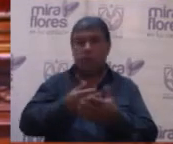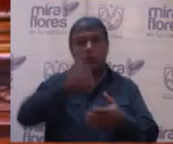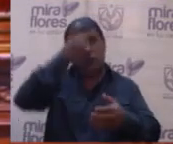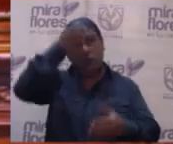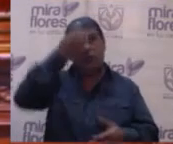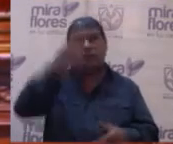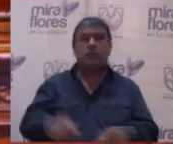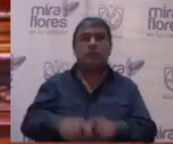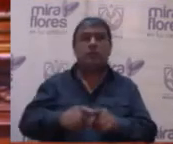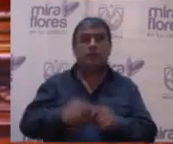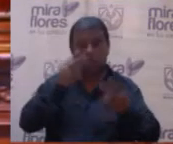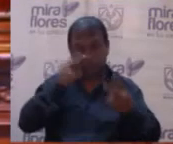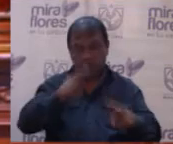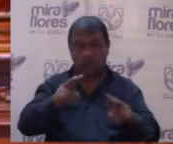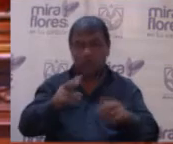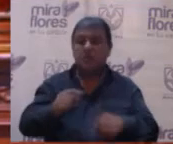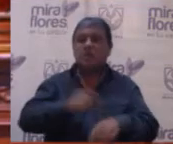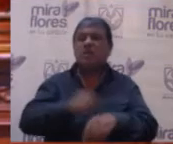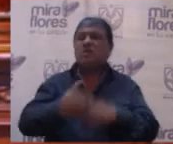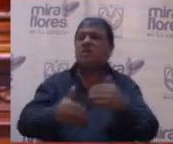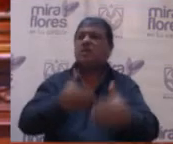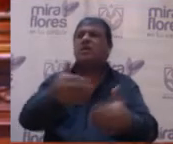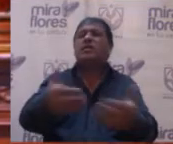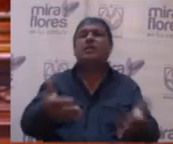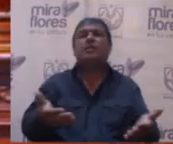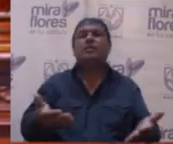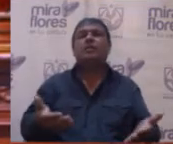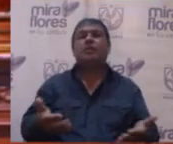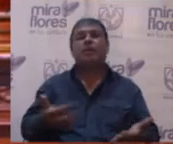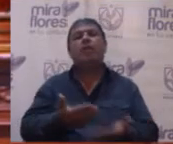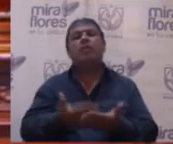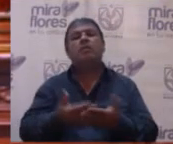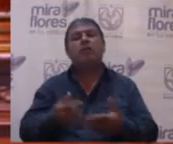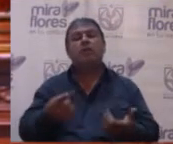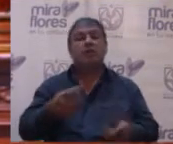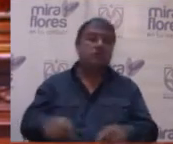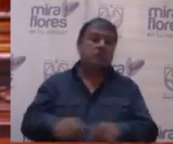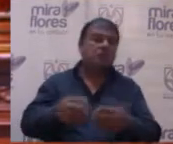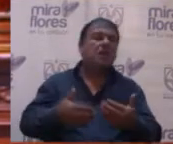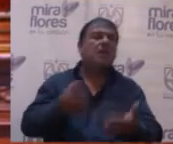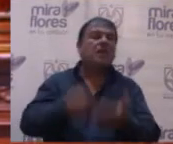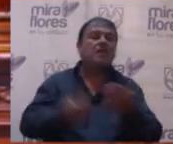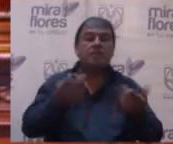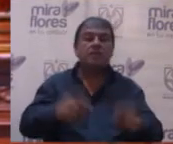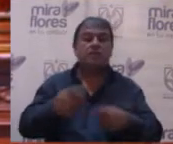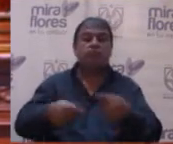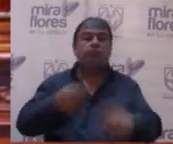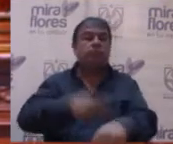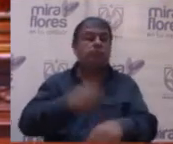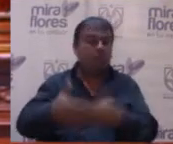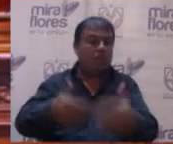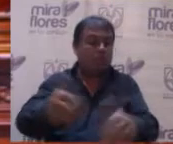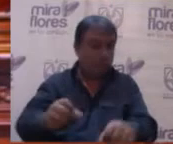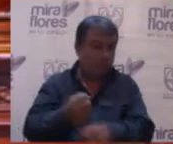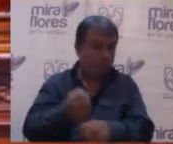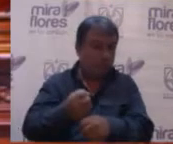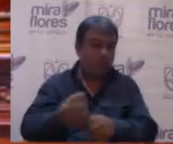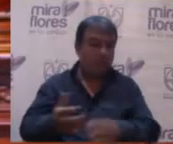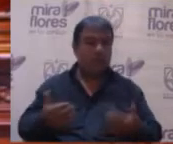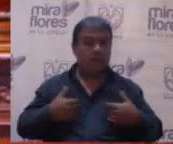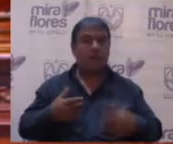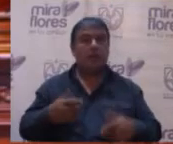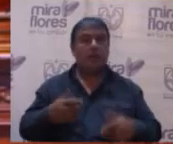concepción. Veámoslo en el tiempo, es decir, veamos el partido en la cancha, ¿no? y tener en cuenta que para el